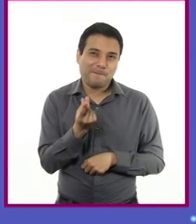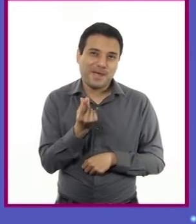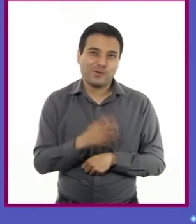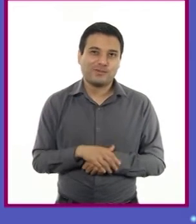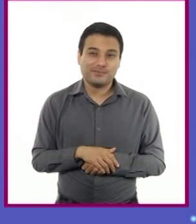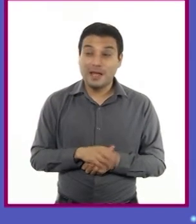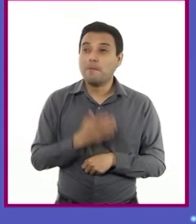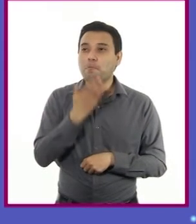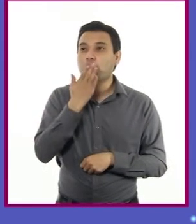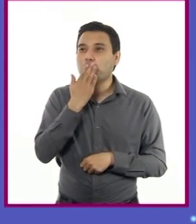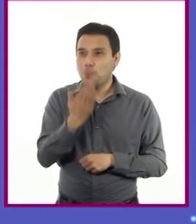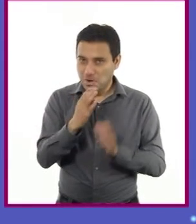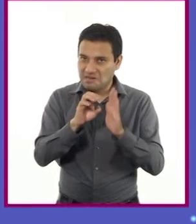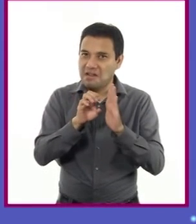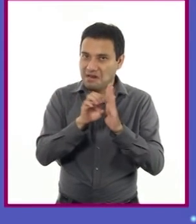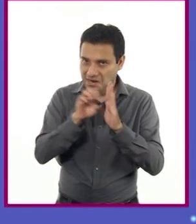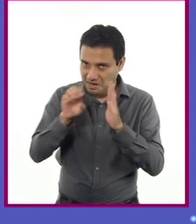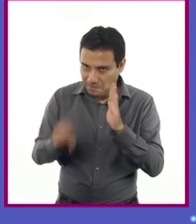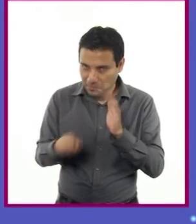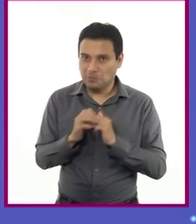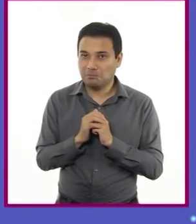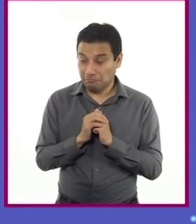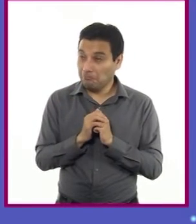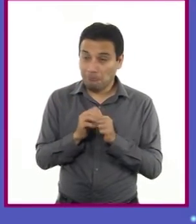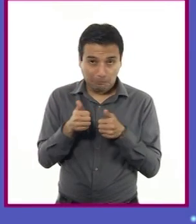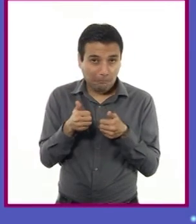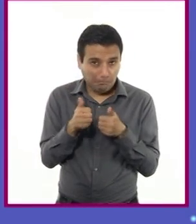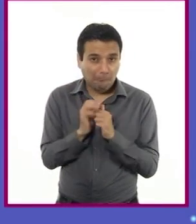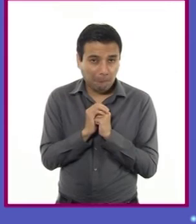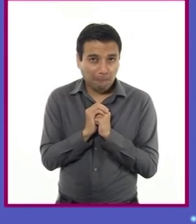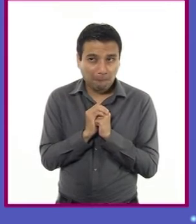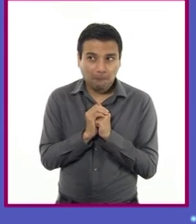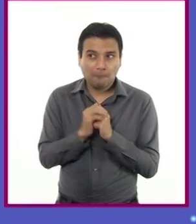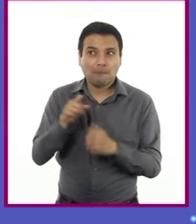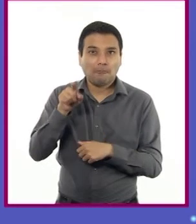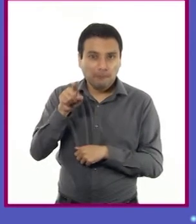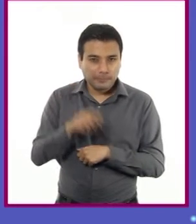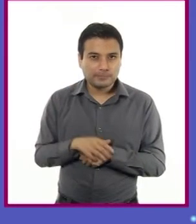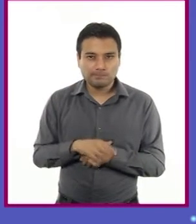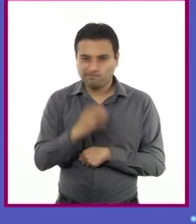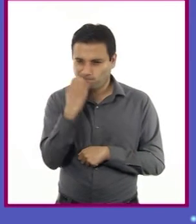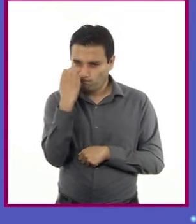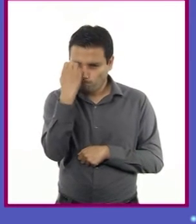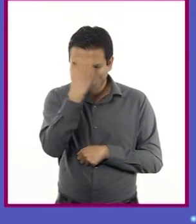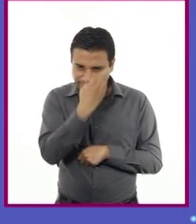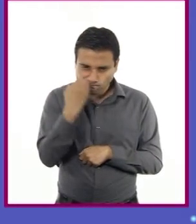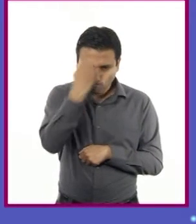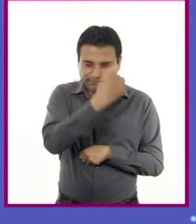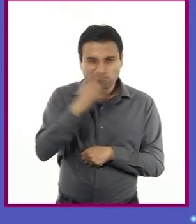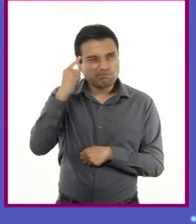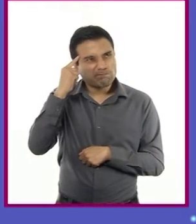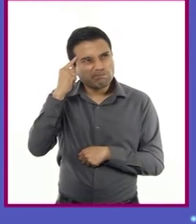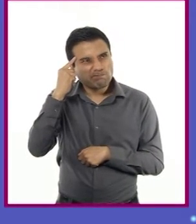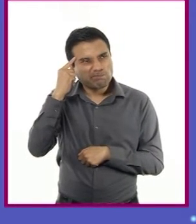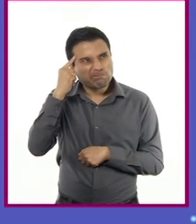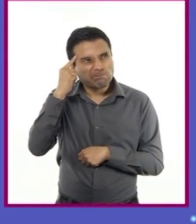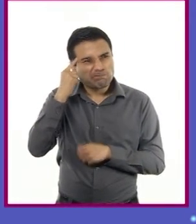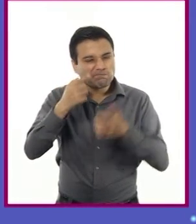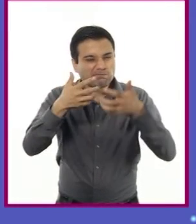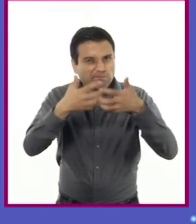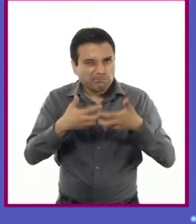parecen buenos ejemplos y además estás utilizando tu capacidad de análisis y de síntesis, ¿te das